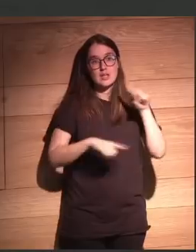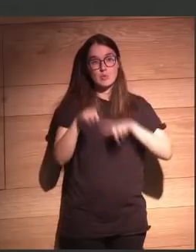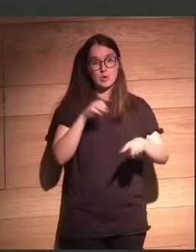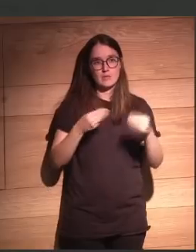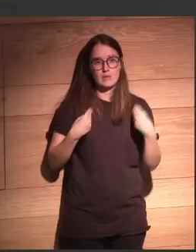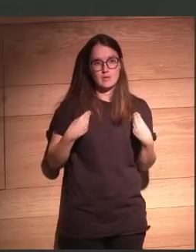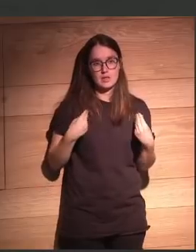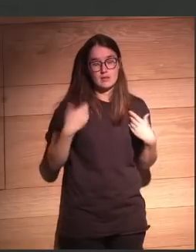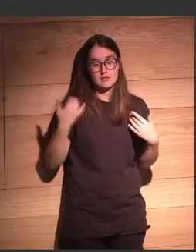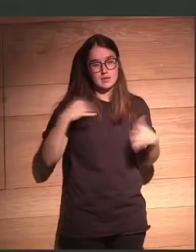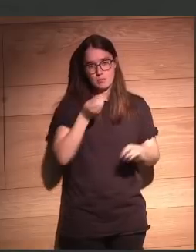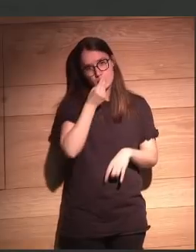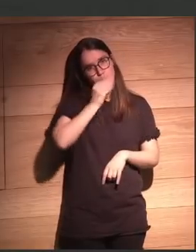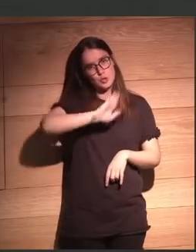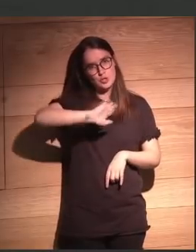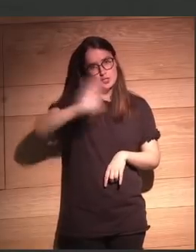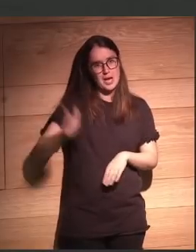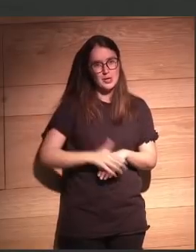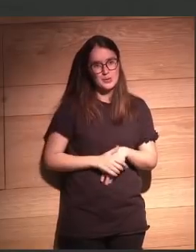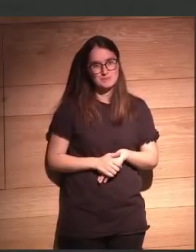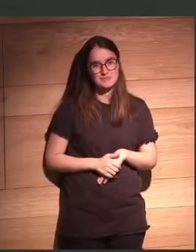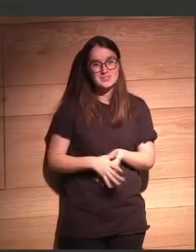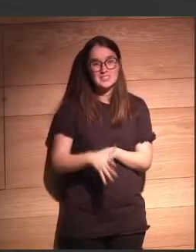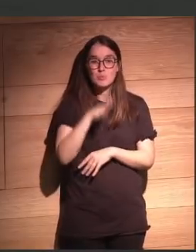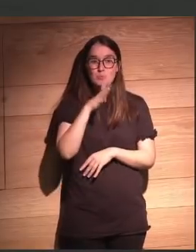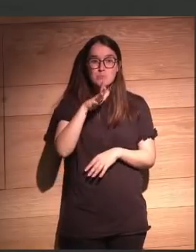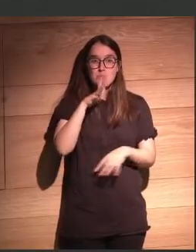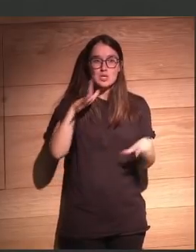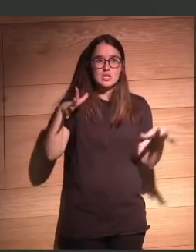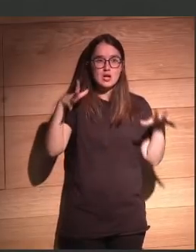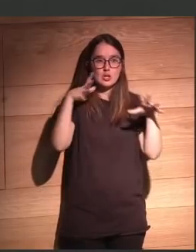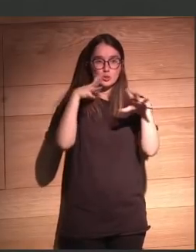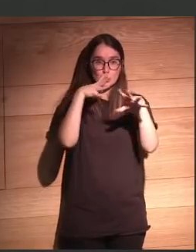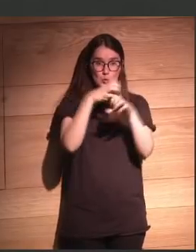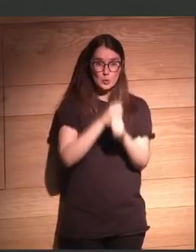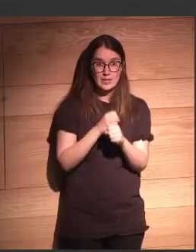vivienda, pues ya ni te cuento, porque la opacidad